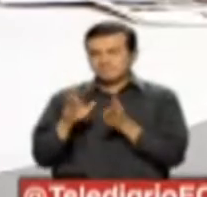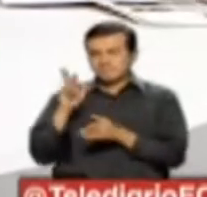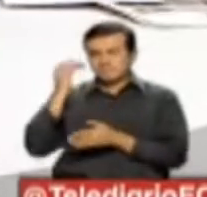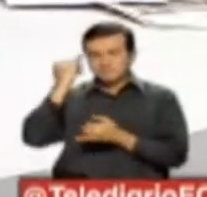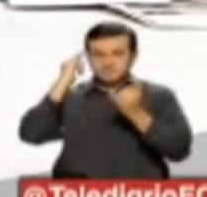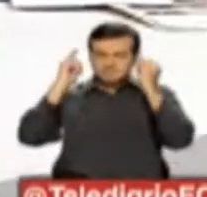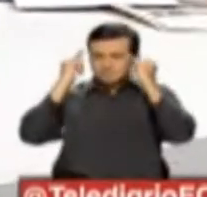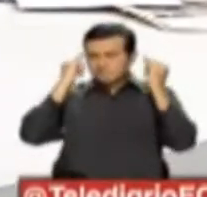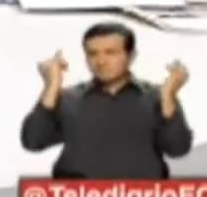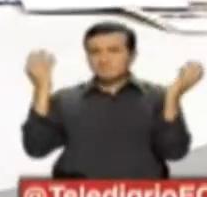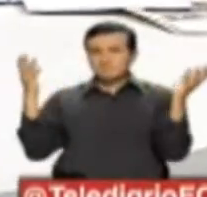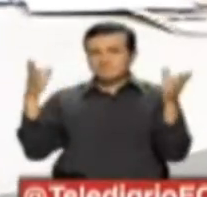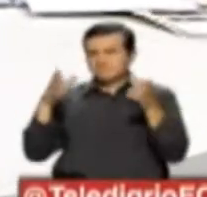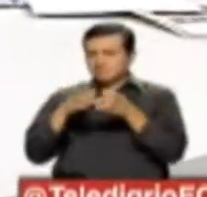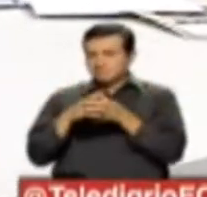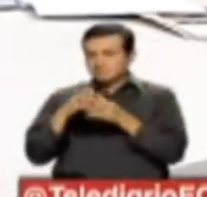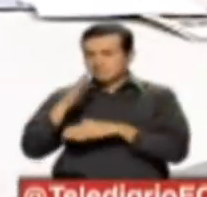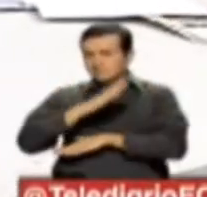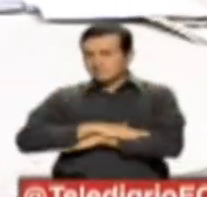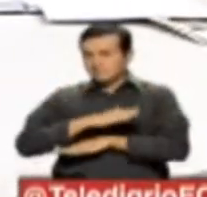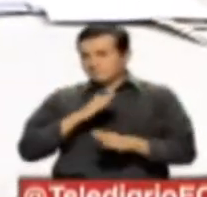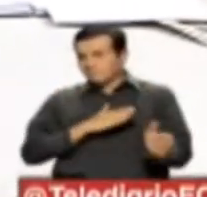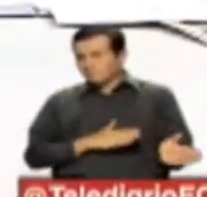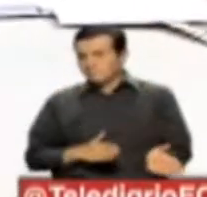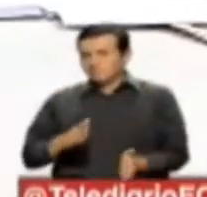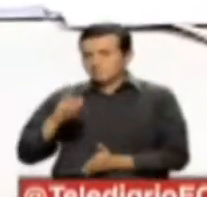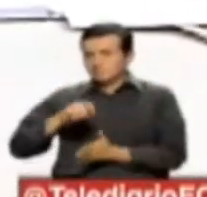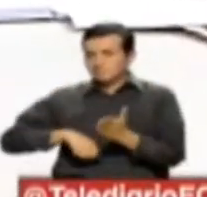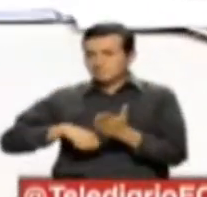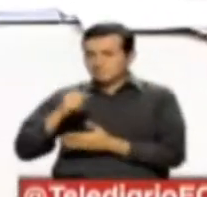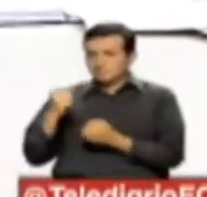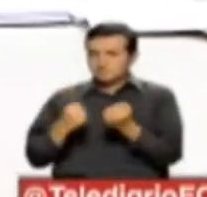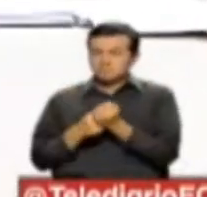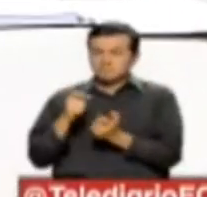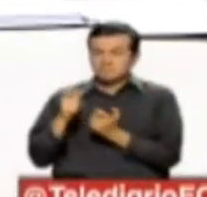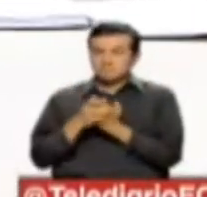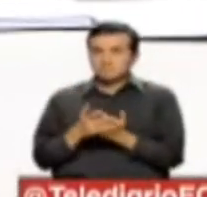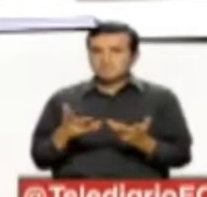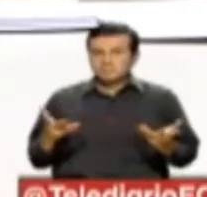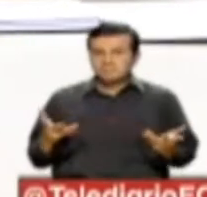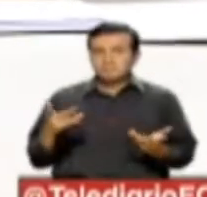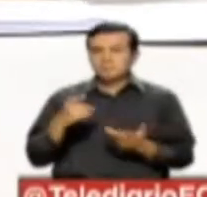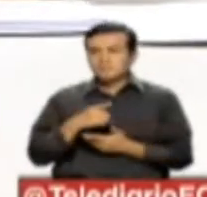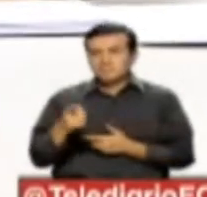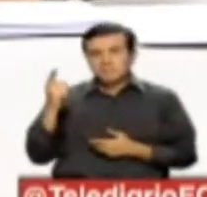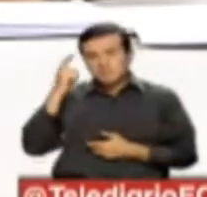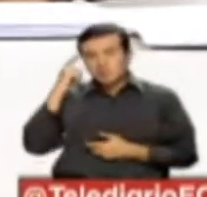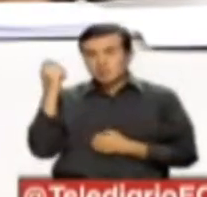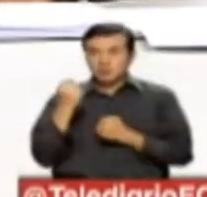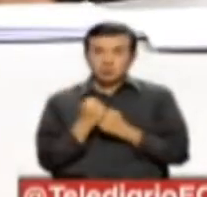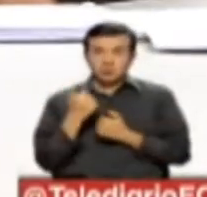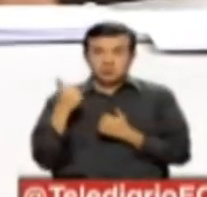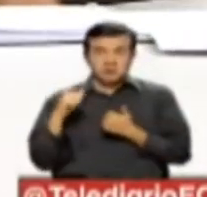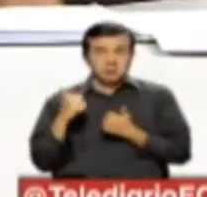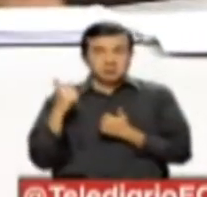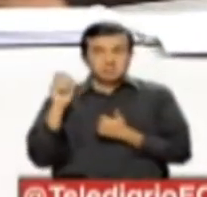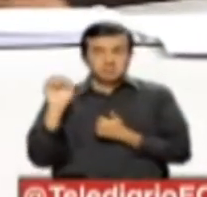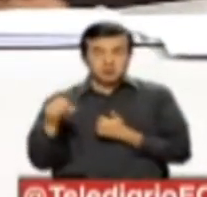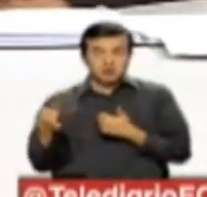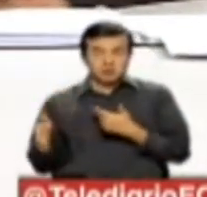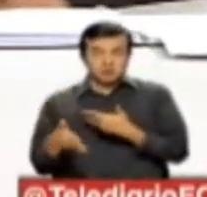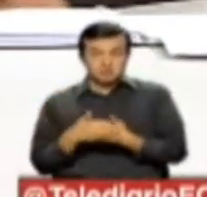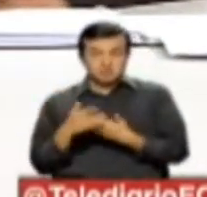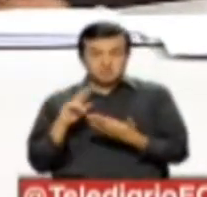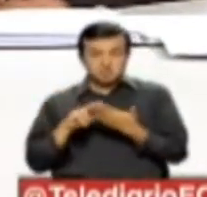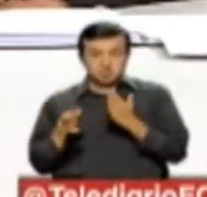con las plataformas cómo se da validez al aporte ciudadano como ustedes consideran que este aporte pues sí es válido para incluirlo dentro del